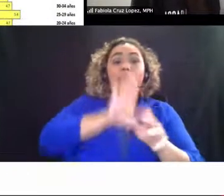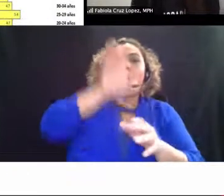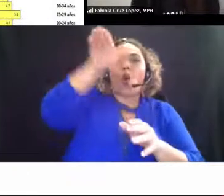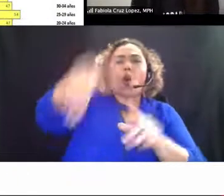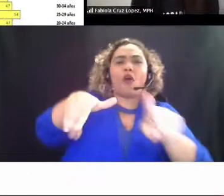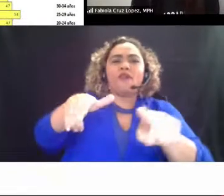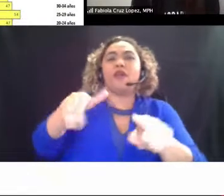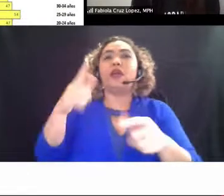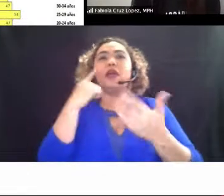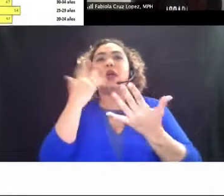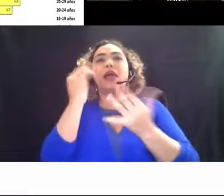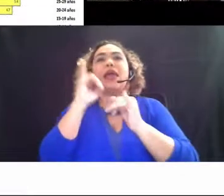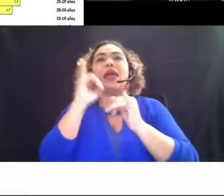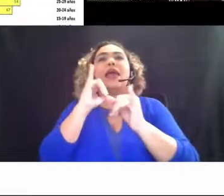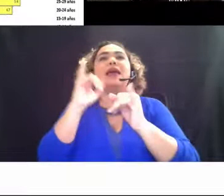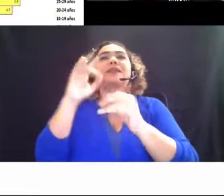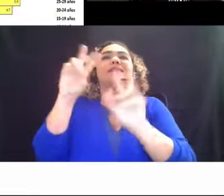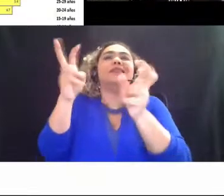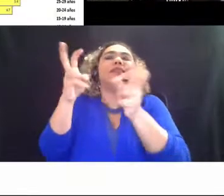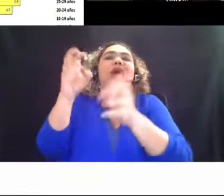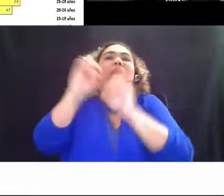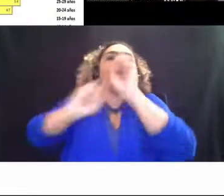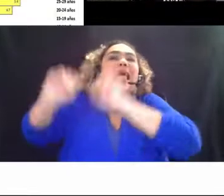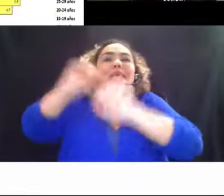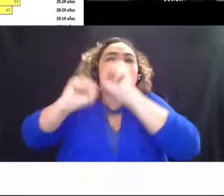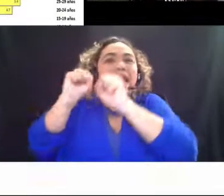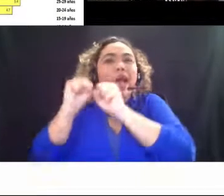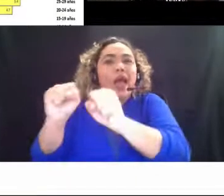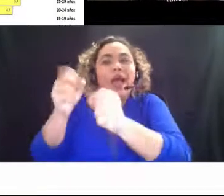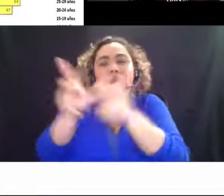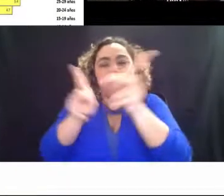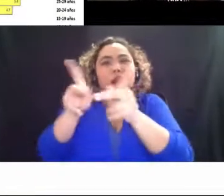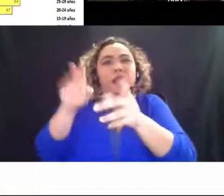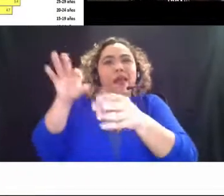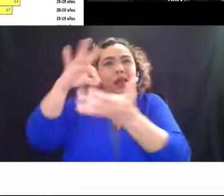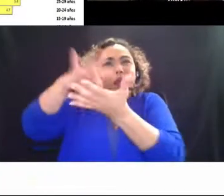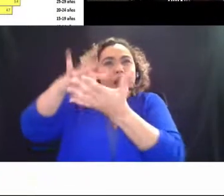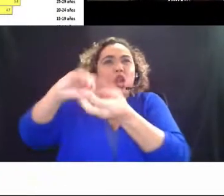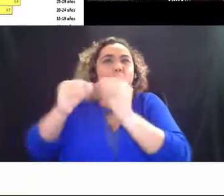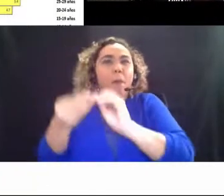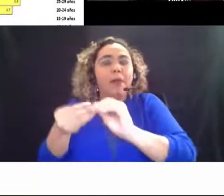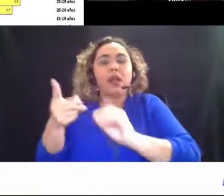del Instituto de Estadística de octubre 14.